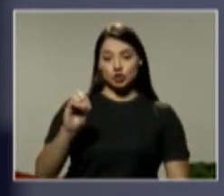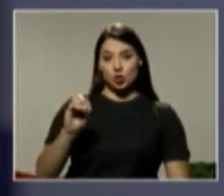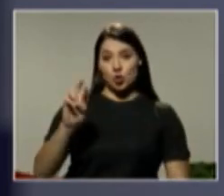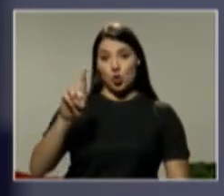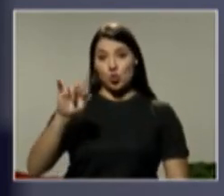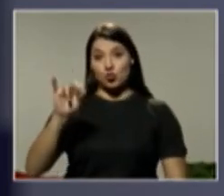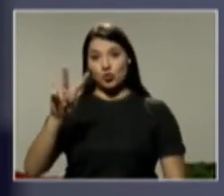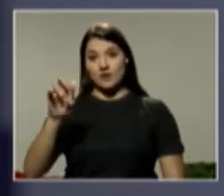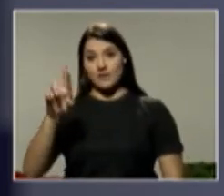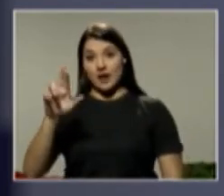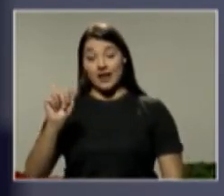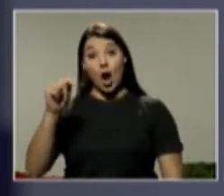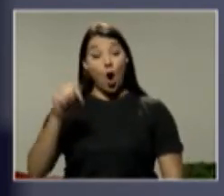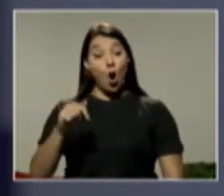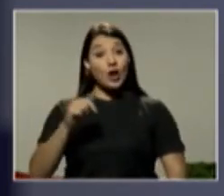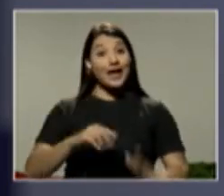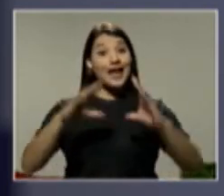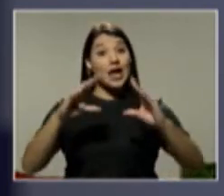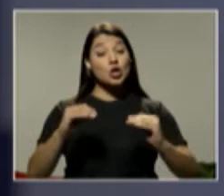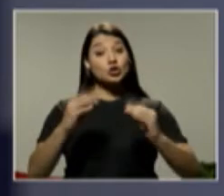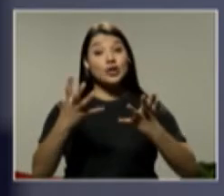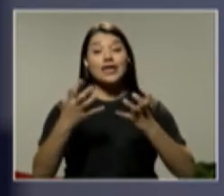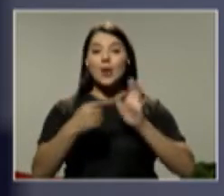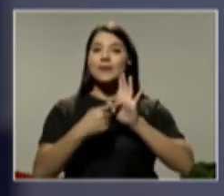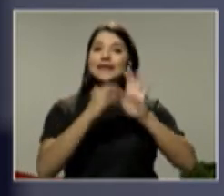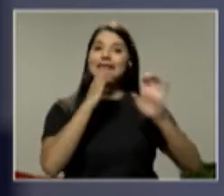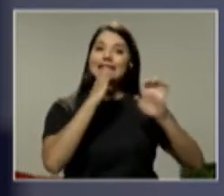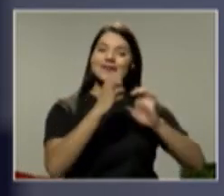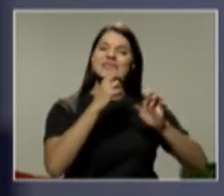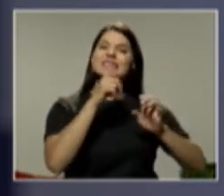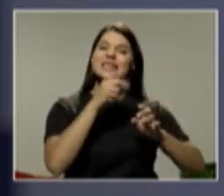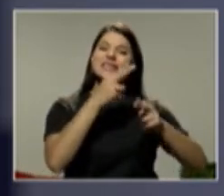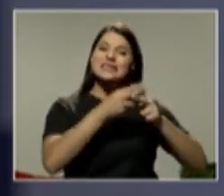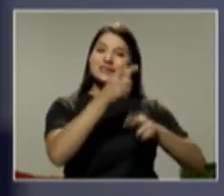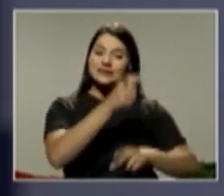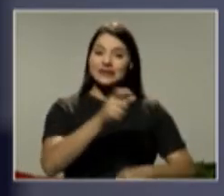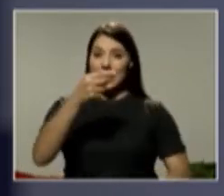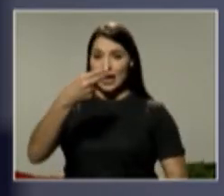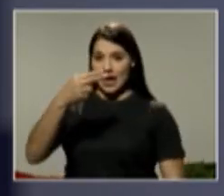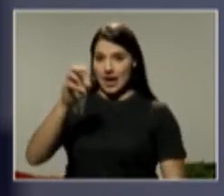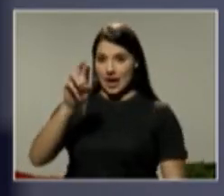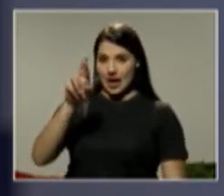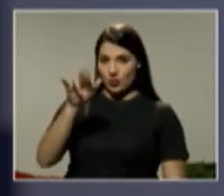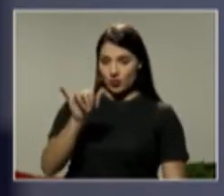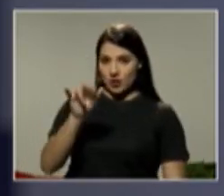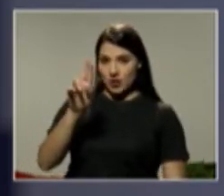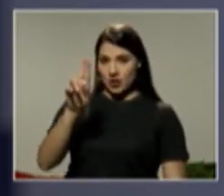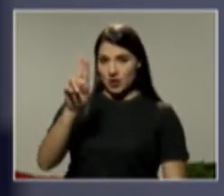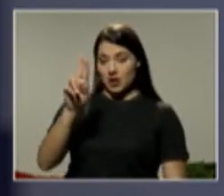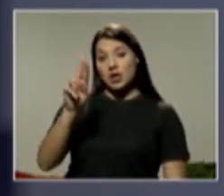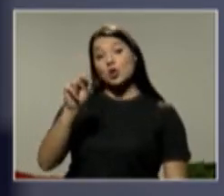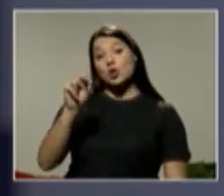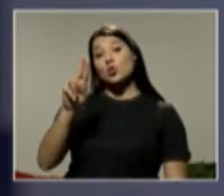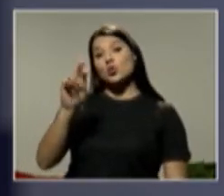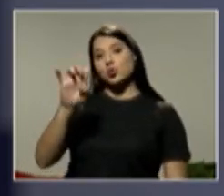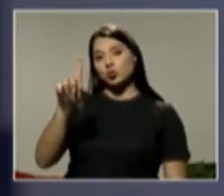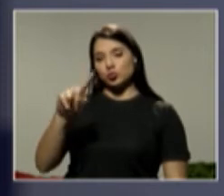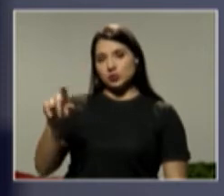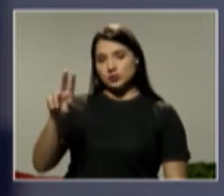esta noche en entrevista a Henry Núñez Nájera, presidente del Comité Olímpico Nacional, judoka